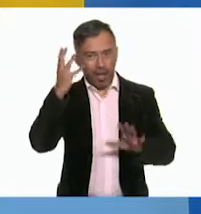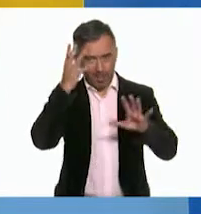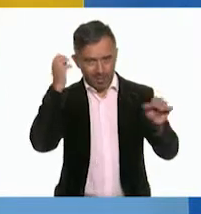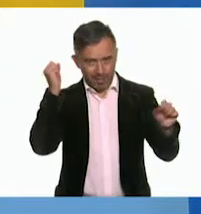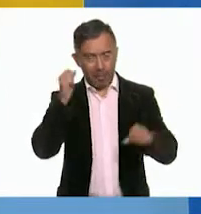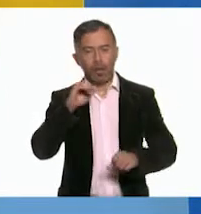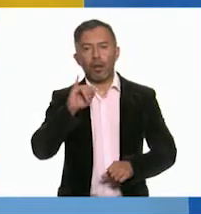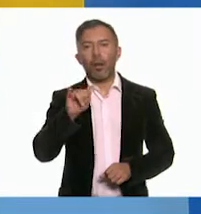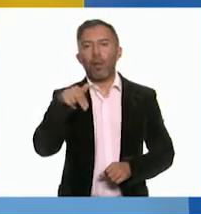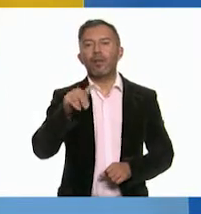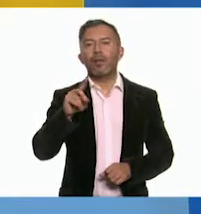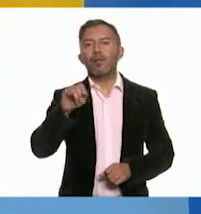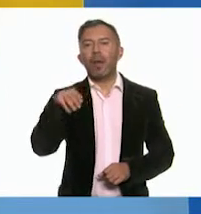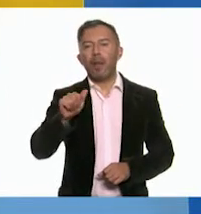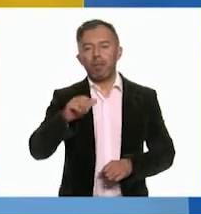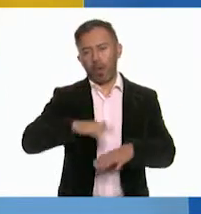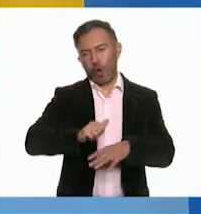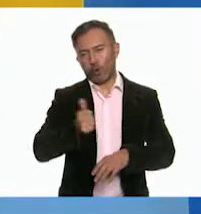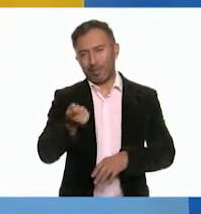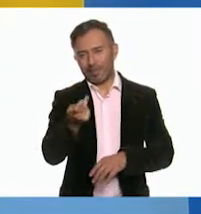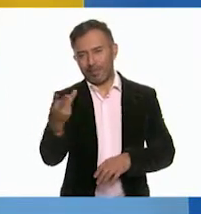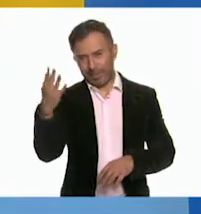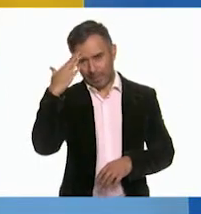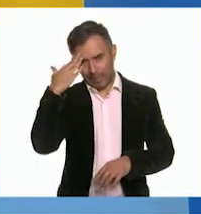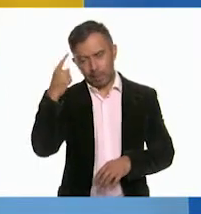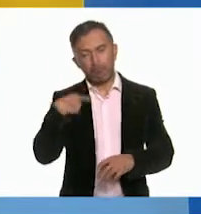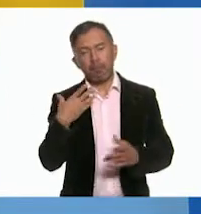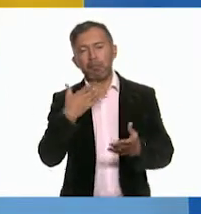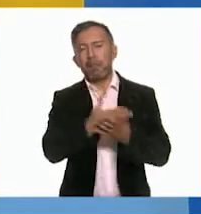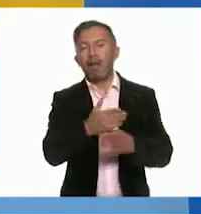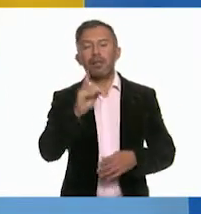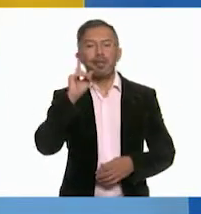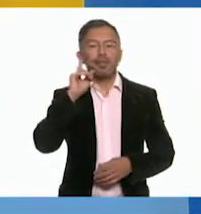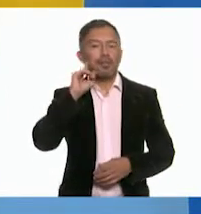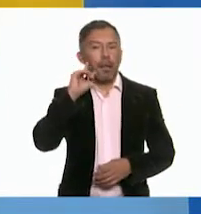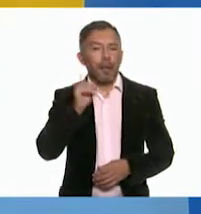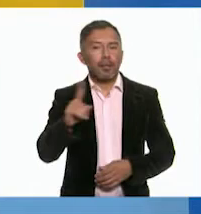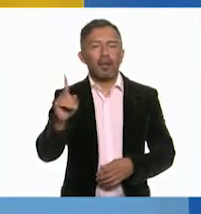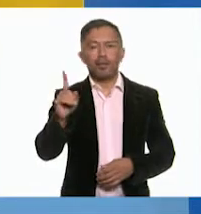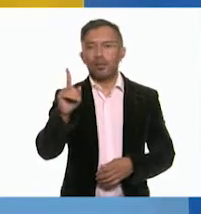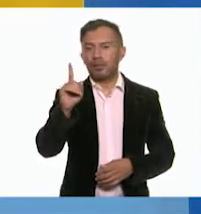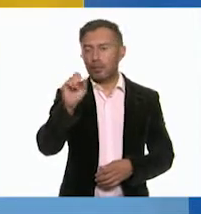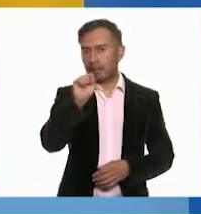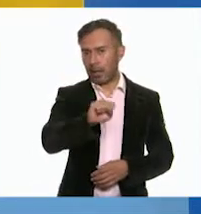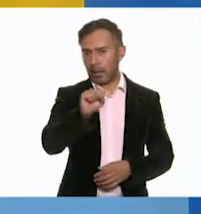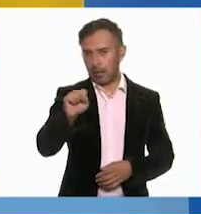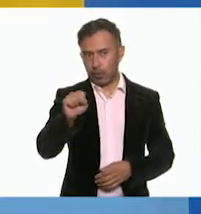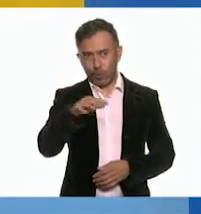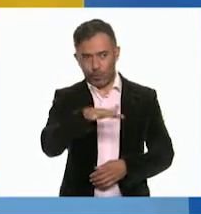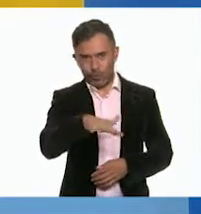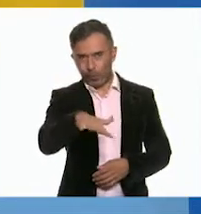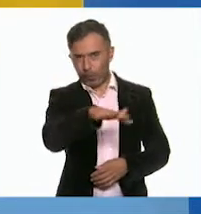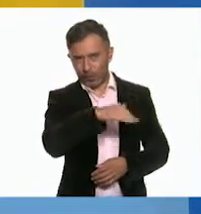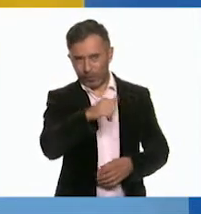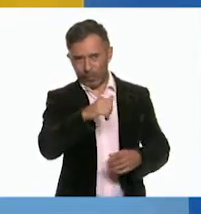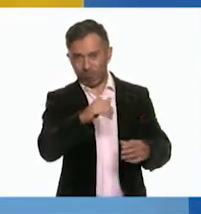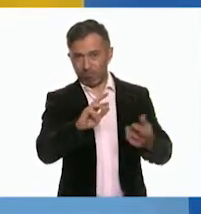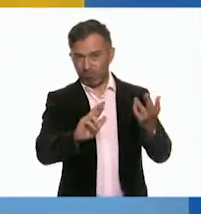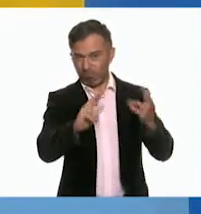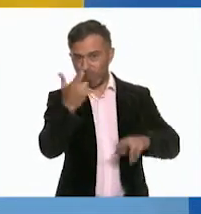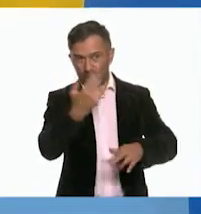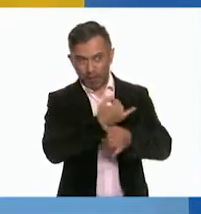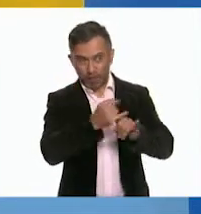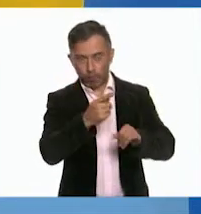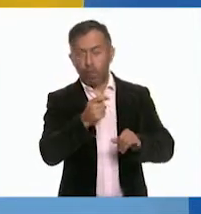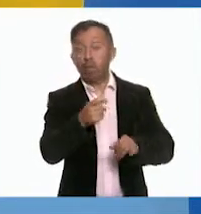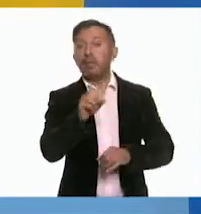demás líderes se dirigieron a Zacatecas y Saltillo, buscando el respaldo de los rebeldes de esas regiones. En Saltillo